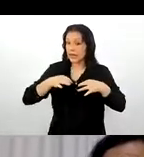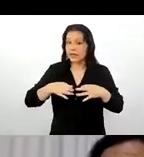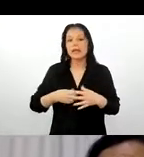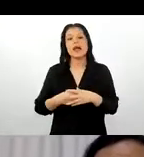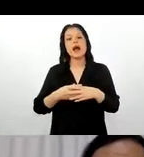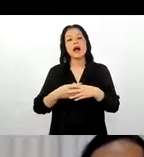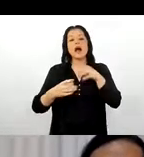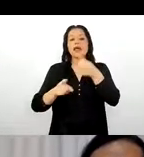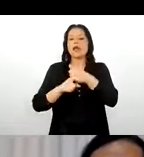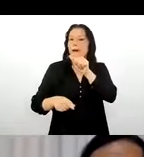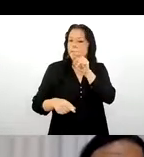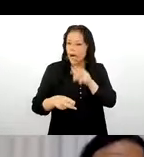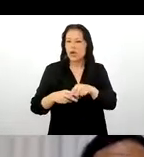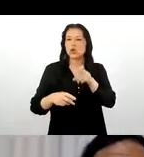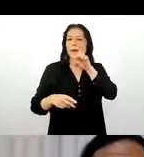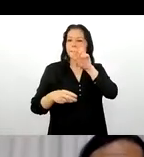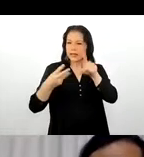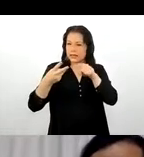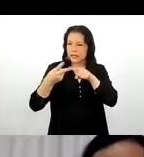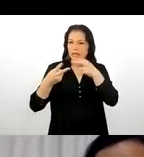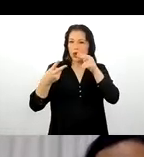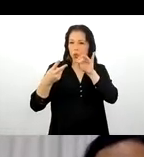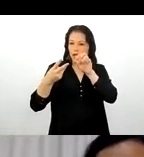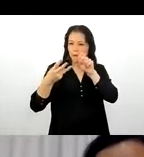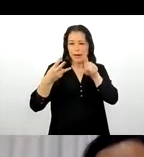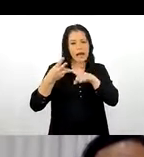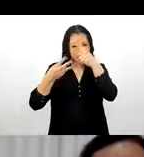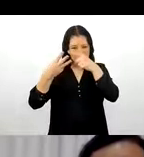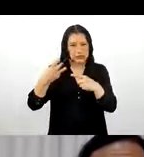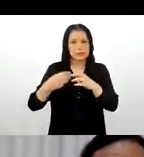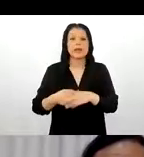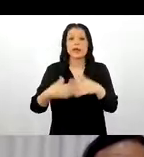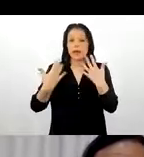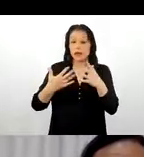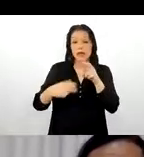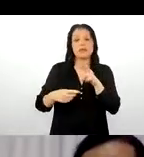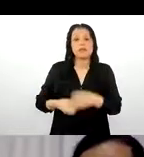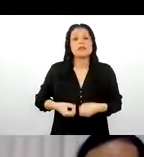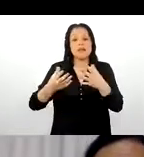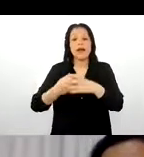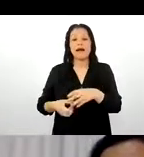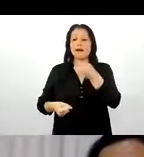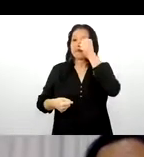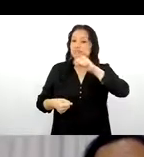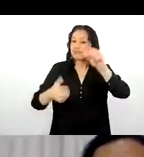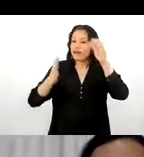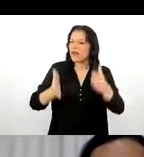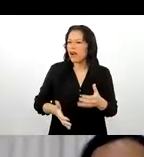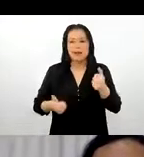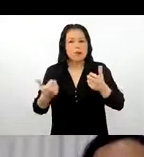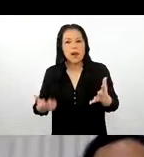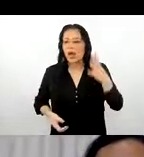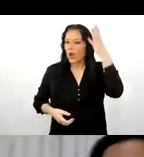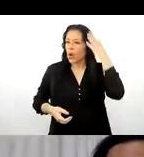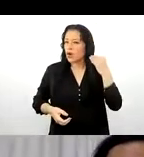comunidades de Amaru, de Pisac, de Guayafara, y que desde ya brindan al viajero una